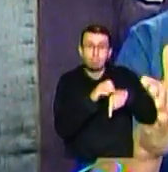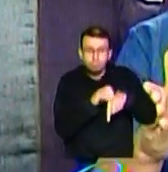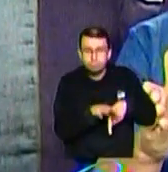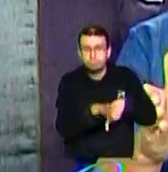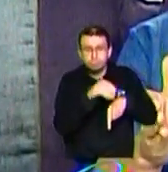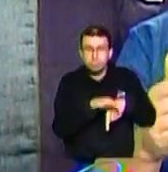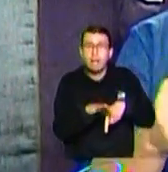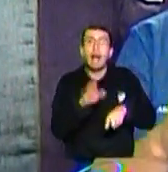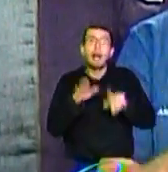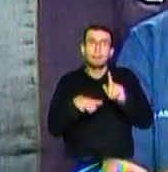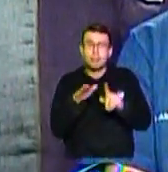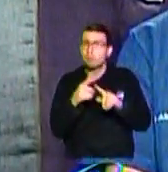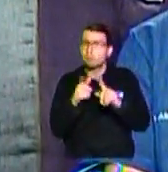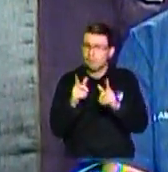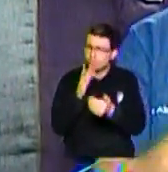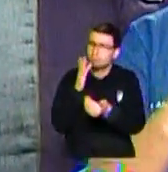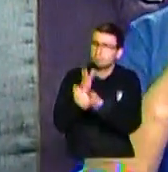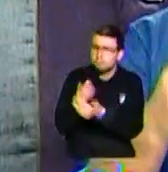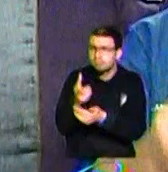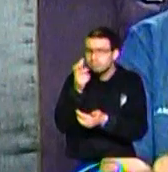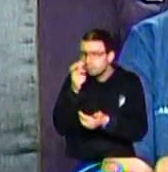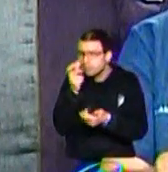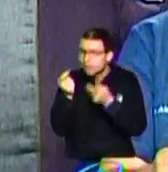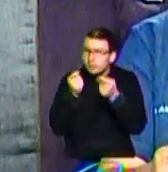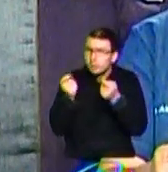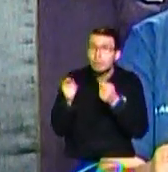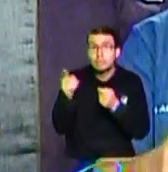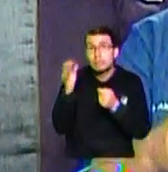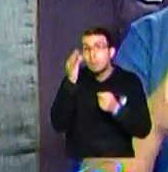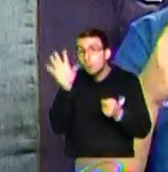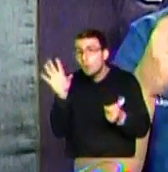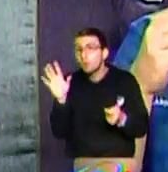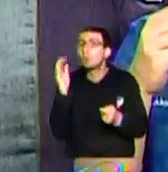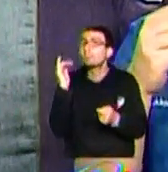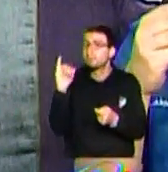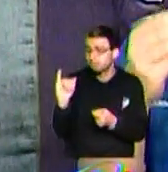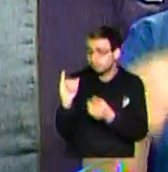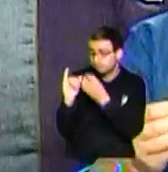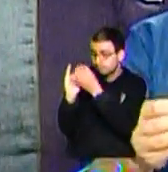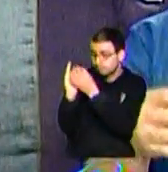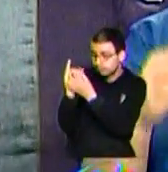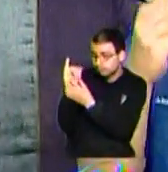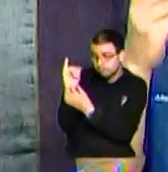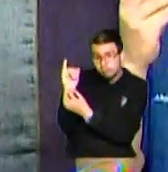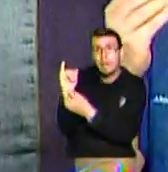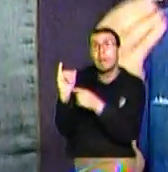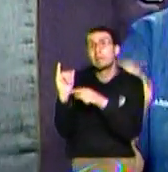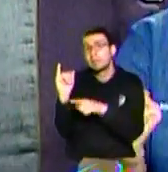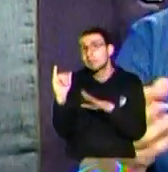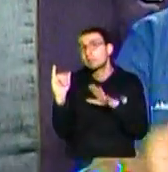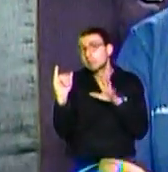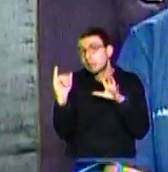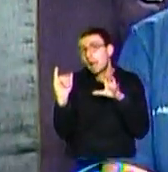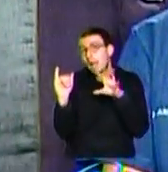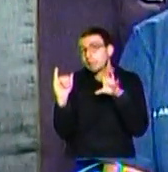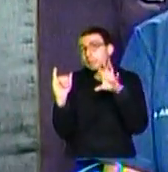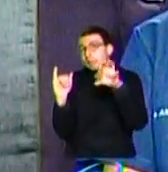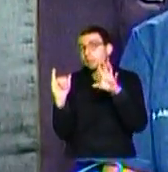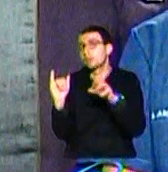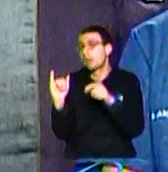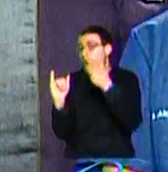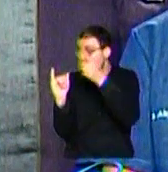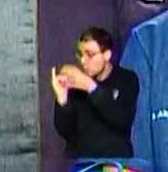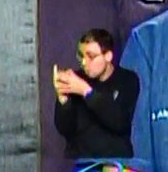hay que evaluar muy bien porque puede asociarse a un cáncer de cuello uterino, puede asociarse a un cáncer de canal o a un cáncer de